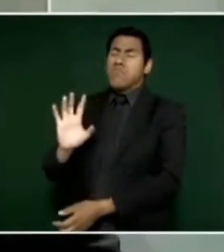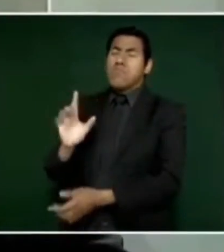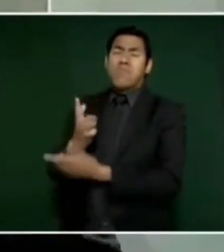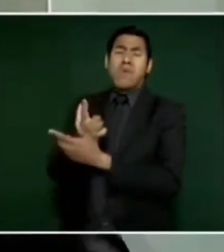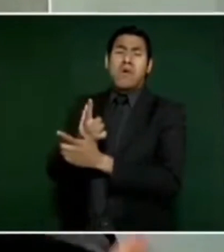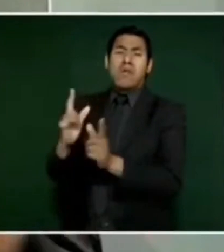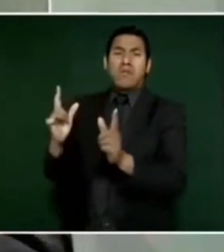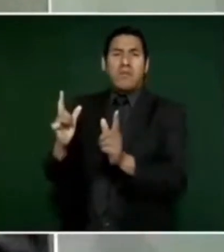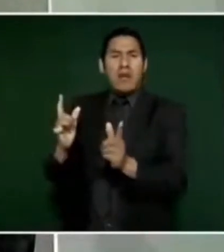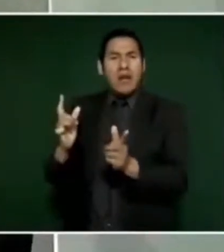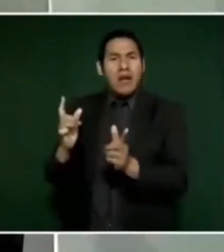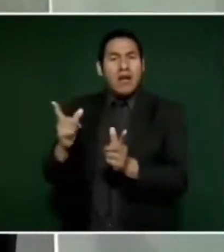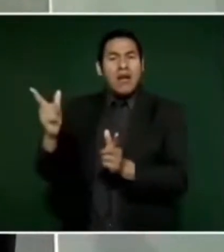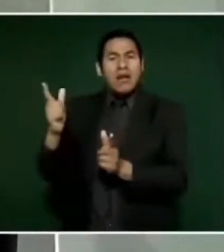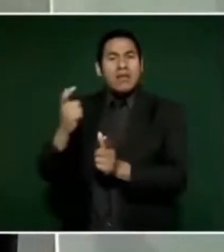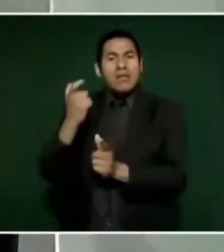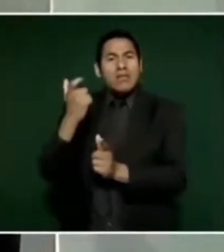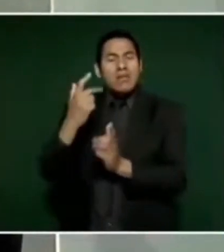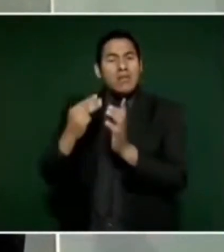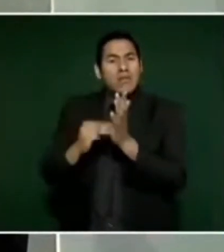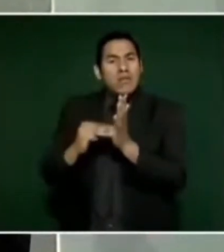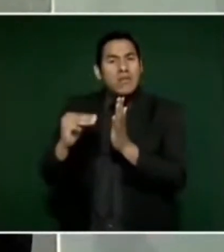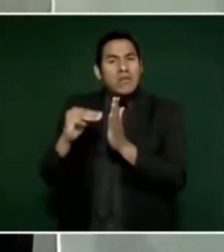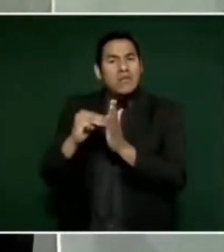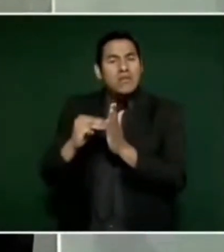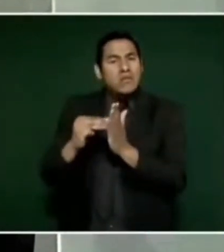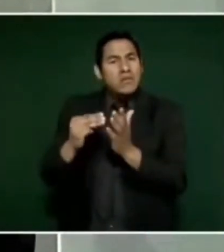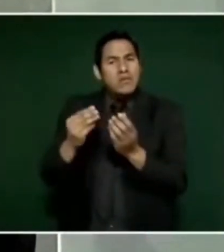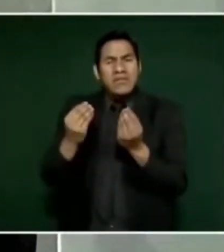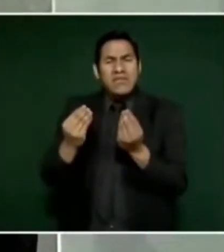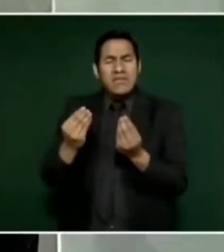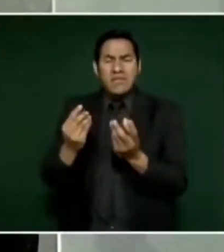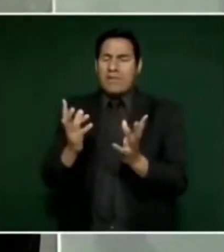Pues todo eso pues ya se ha ido corrigiendo